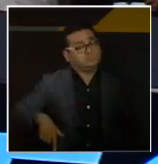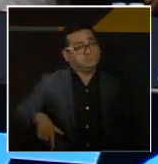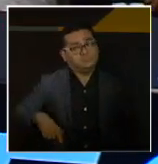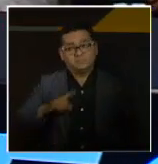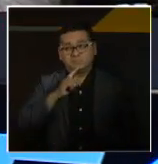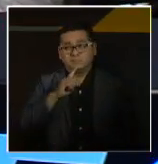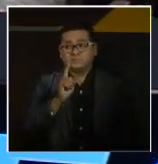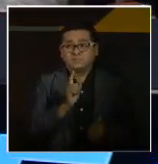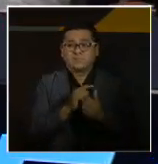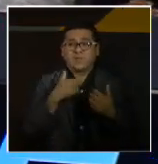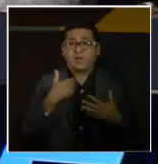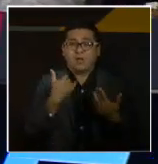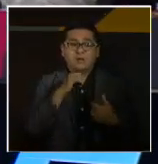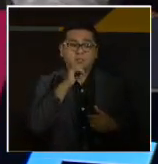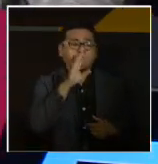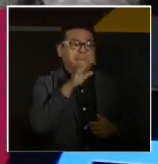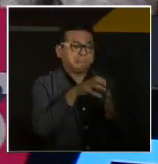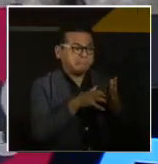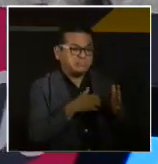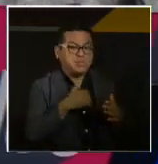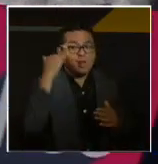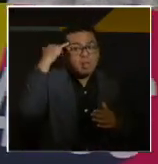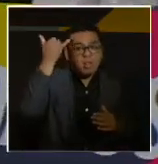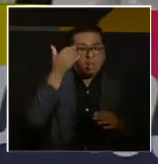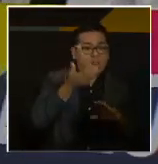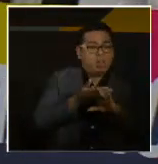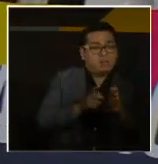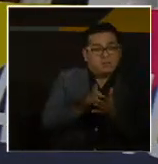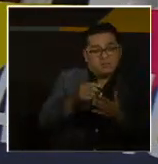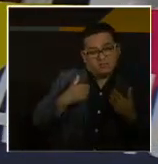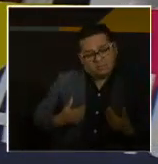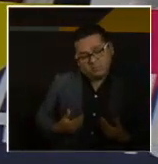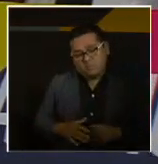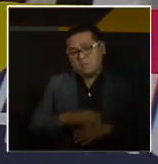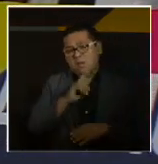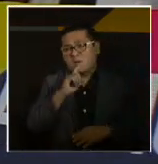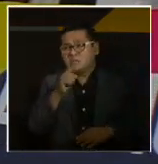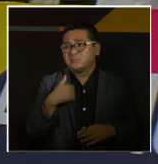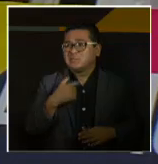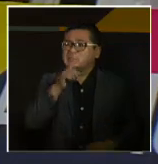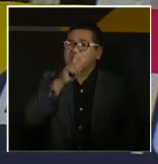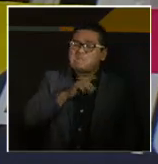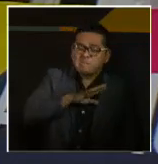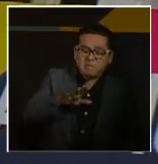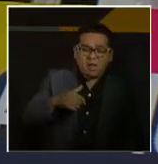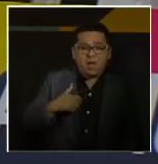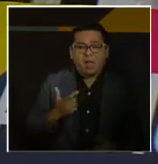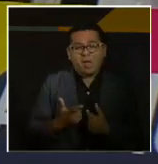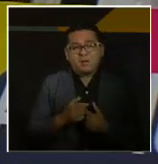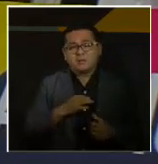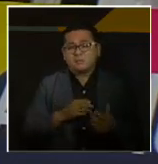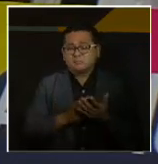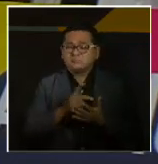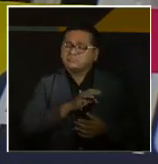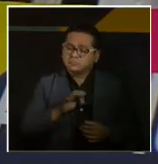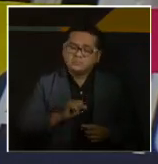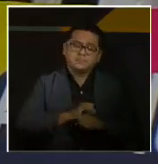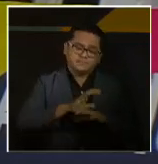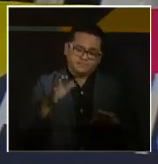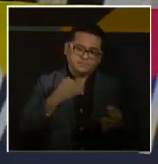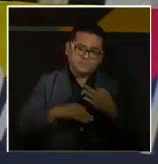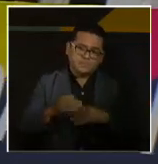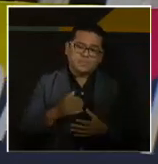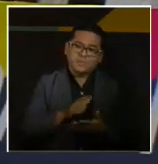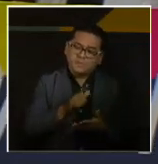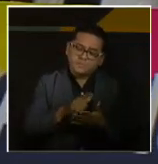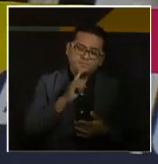si descubrimos que existe alguna irregularidad, alguien que violó la ley, alguien que simuló la ley para poder hacer un proyecto, por supuesto que